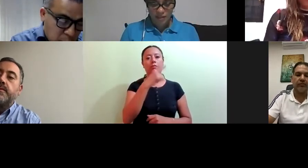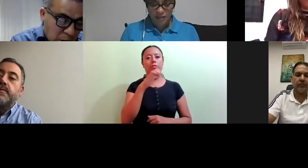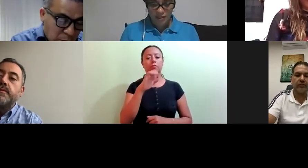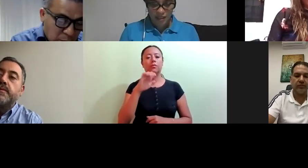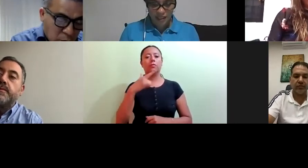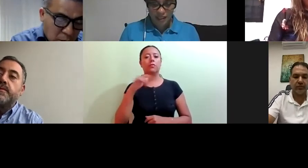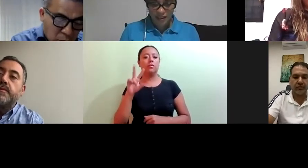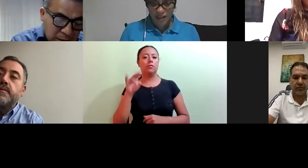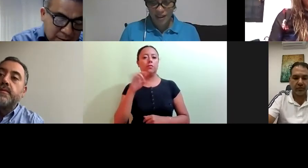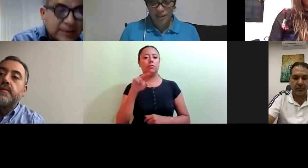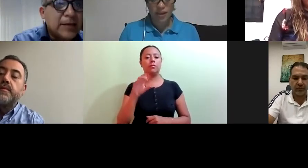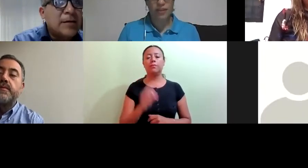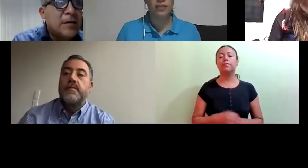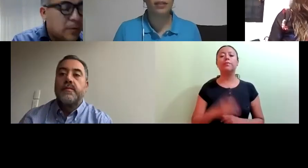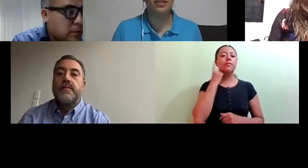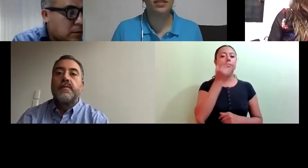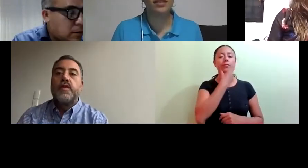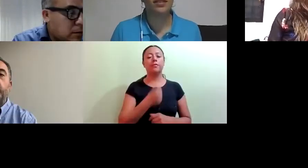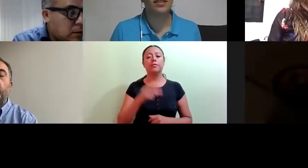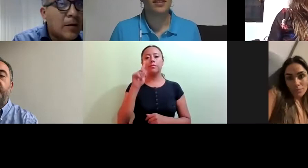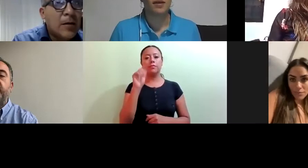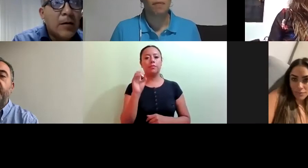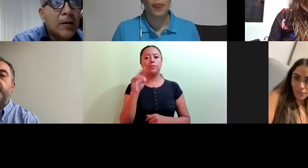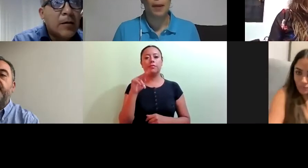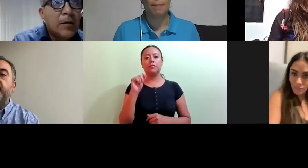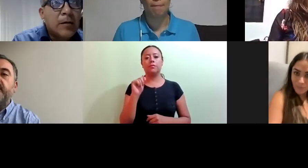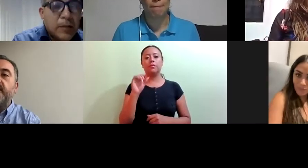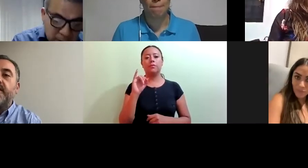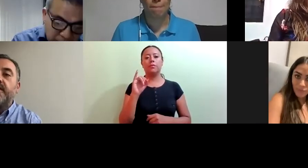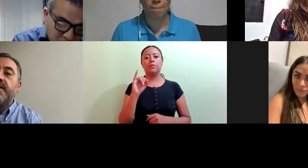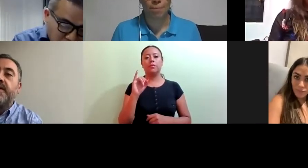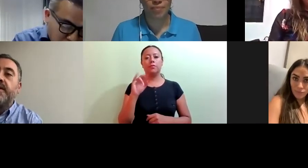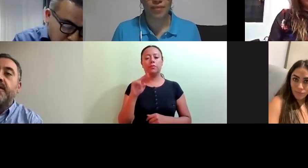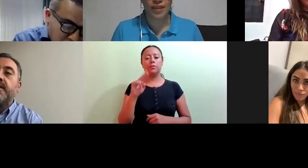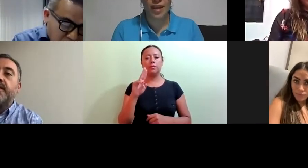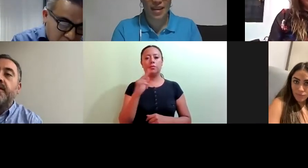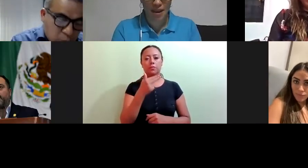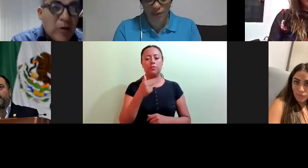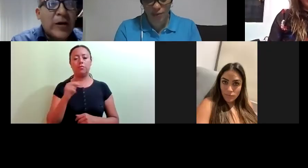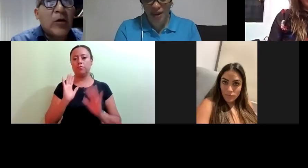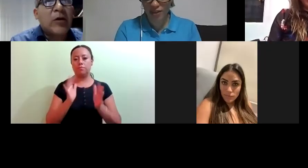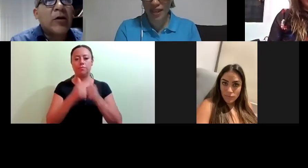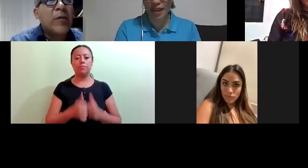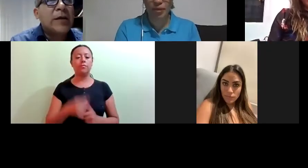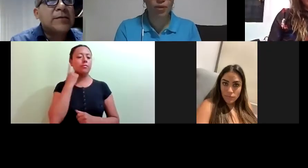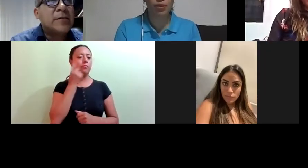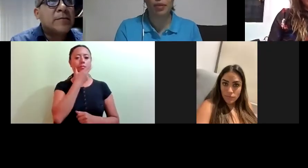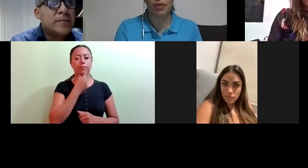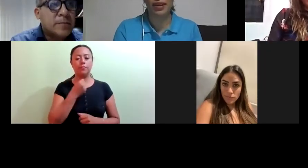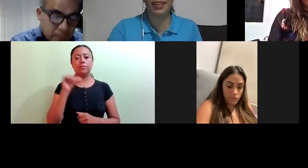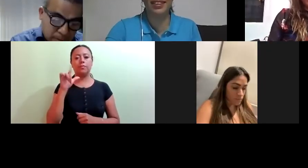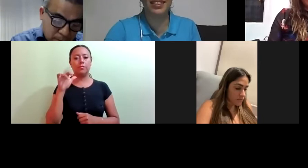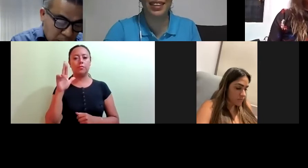Diputado Hernando Tonatío González Cáceres. Tonatío González, presente. Gracias, diputado. Diputado Ernesto Alarcón Jiménez.